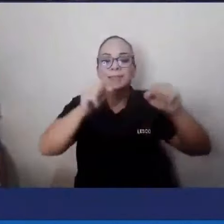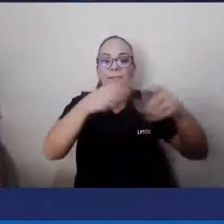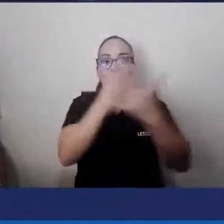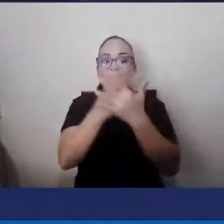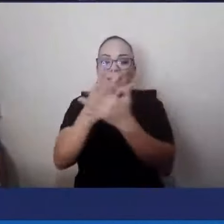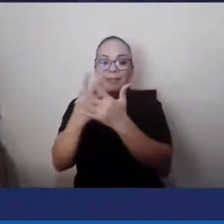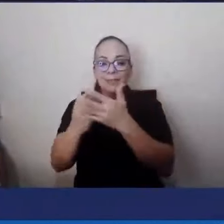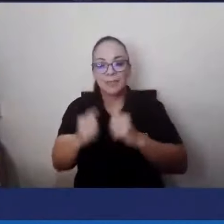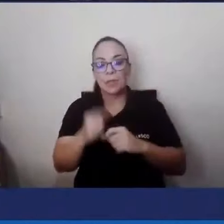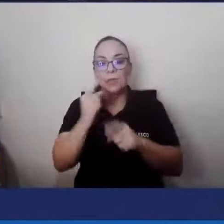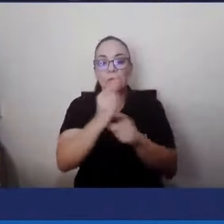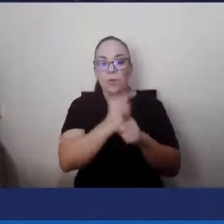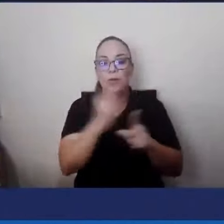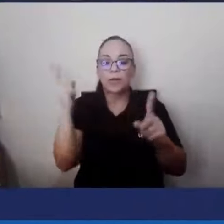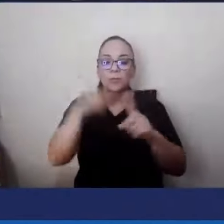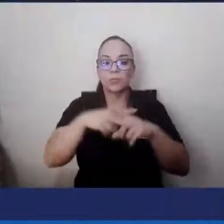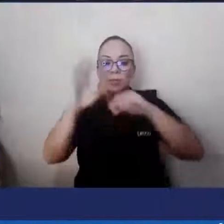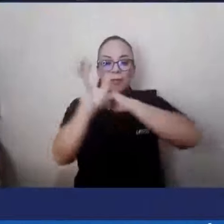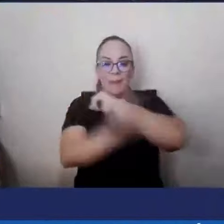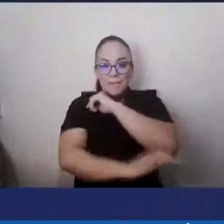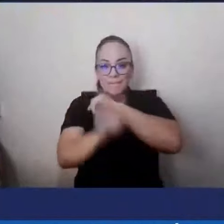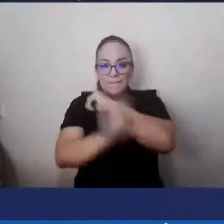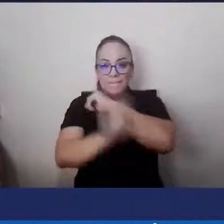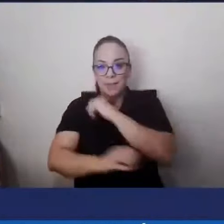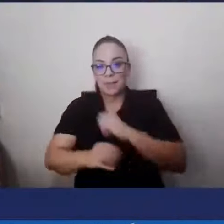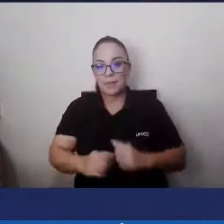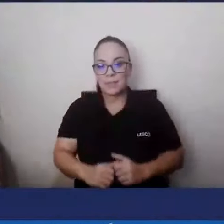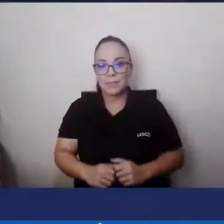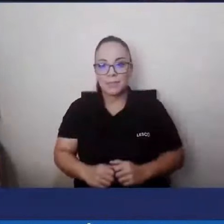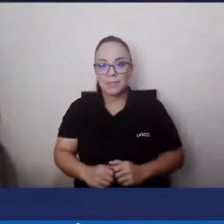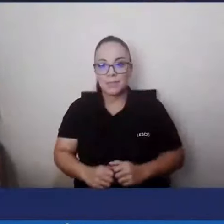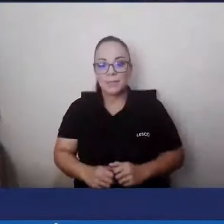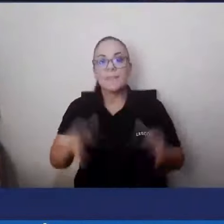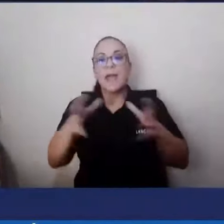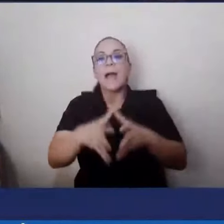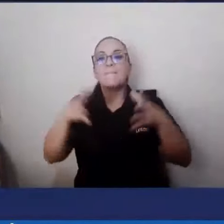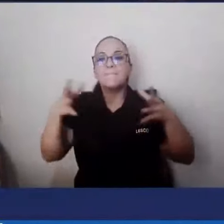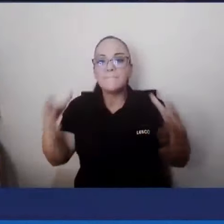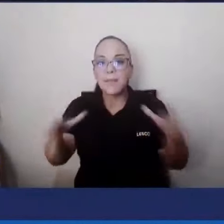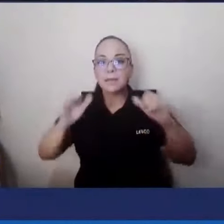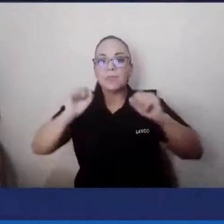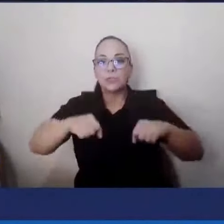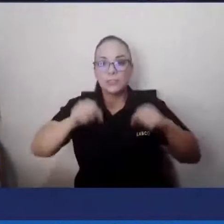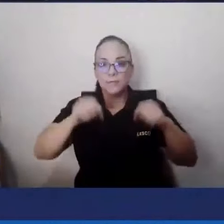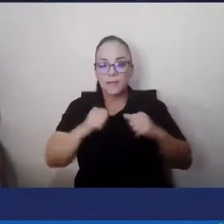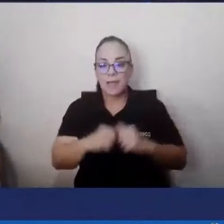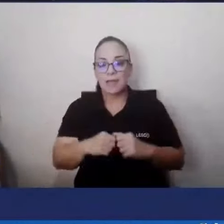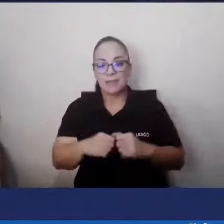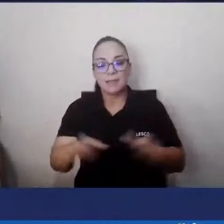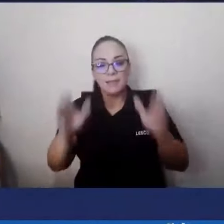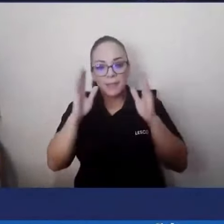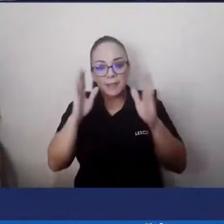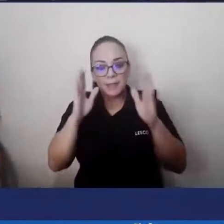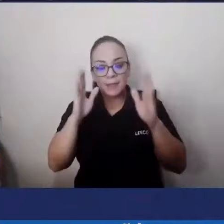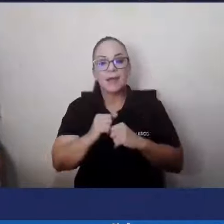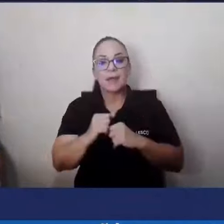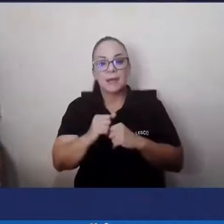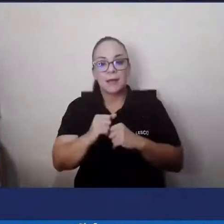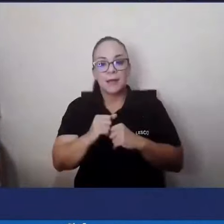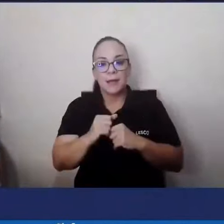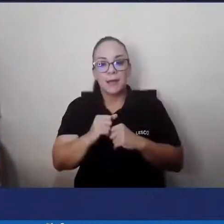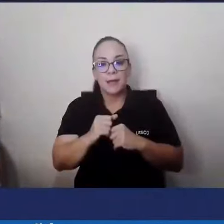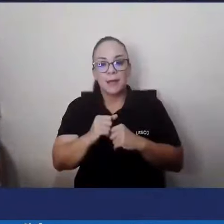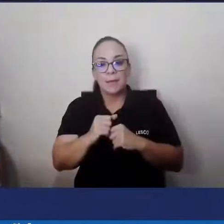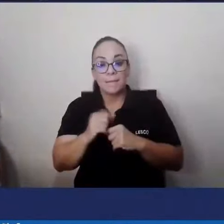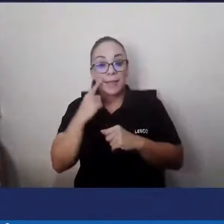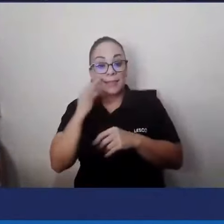correcta ejecución de la pena, de las penas, y ampliar la posibilidad de intervenir telecomunicaciones en caso